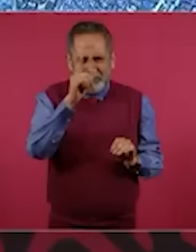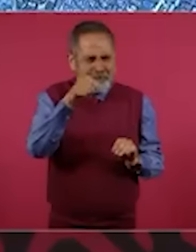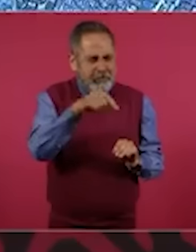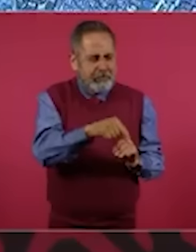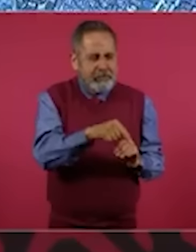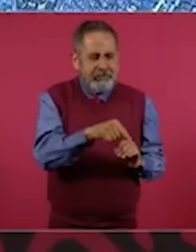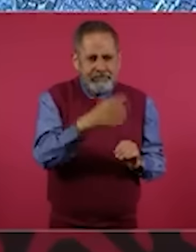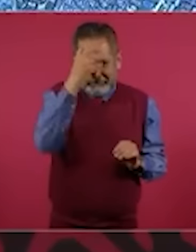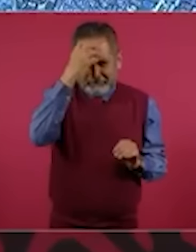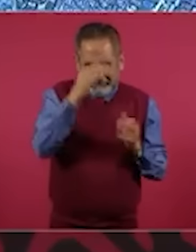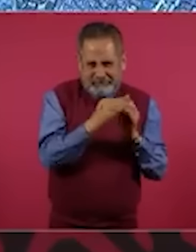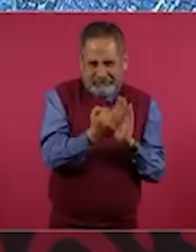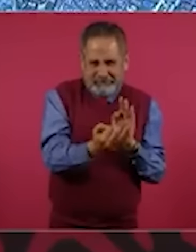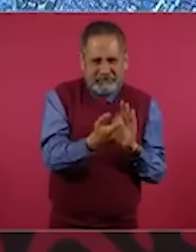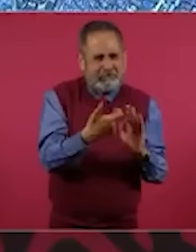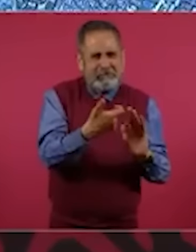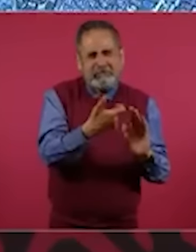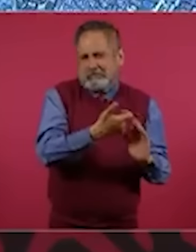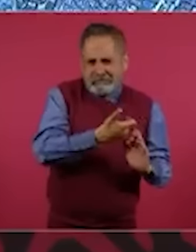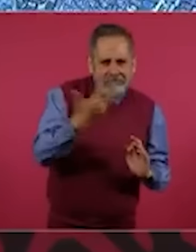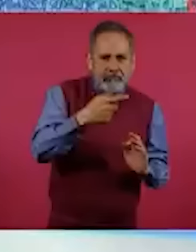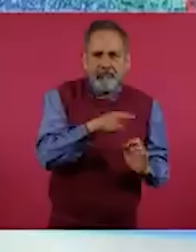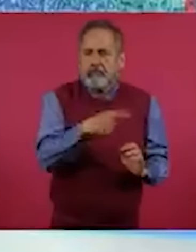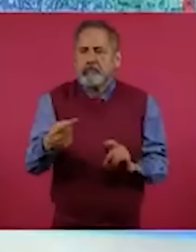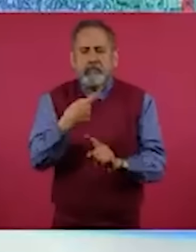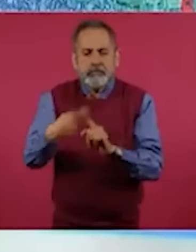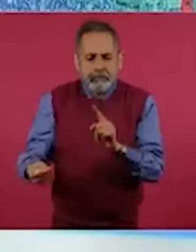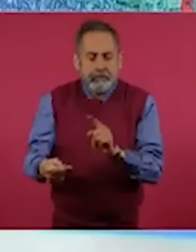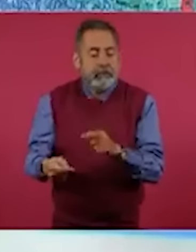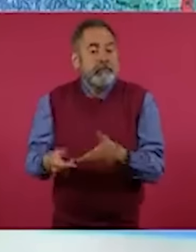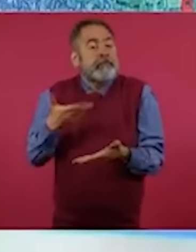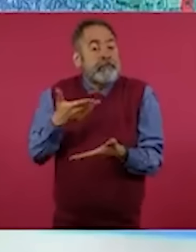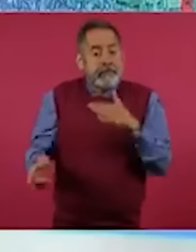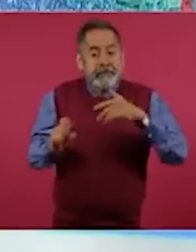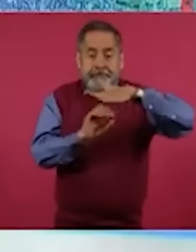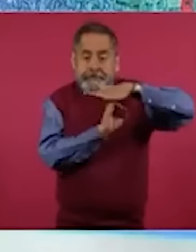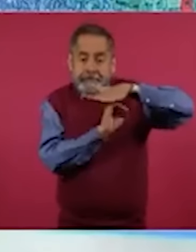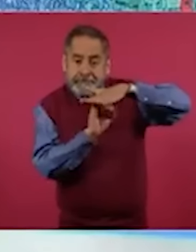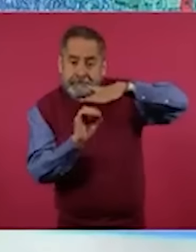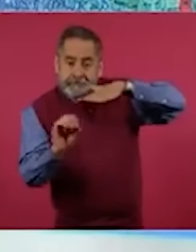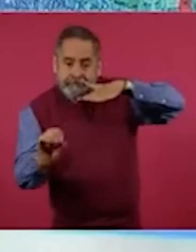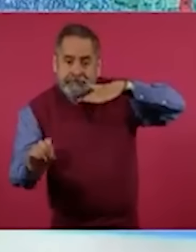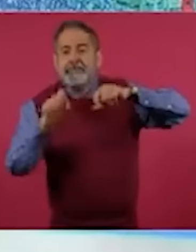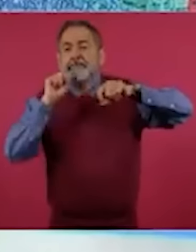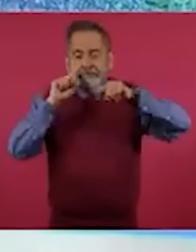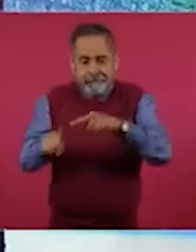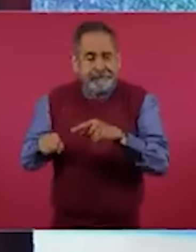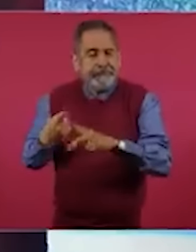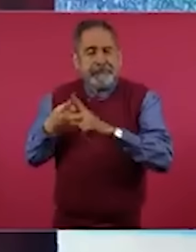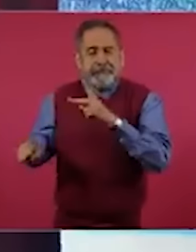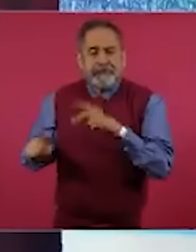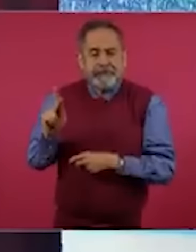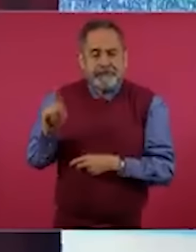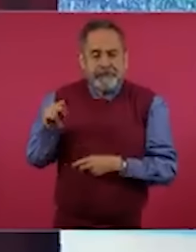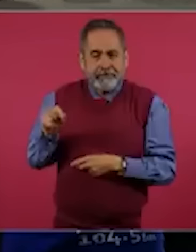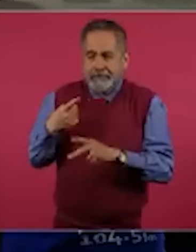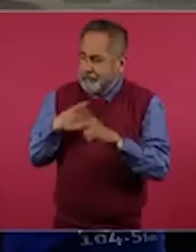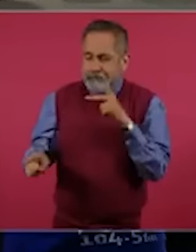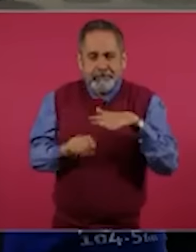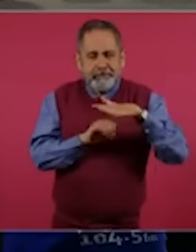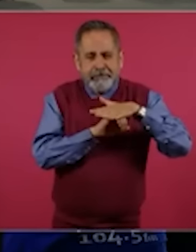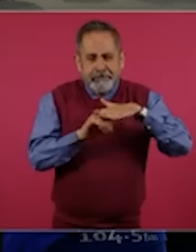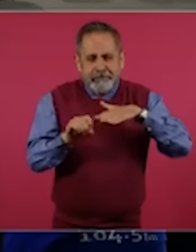tercera línea de cablebús. El cablebús parte de Los Pinos, la primera estación, y cruza